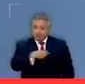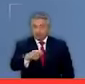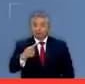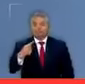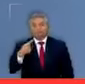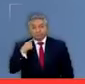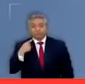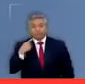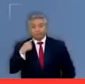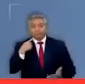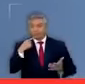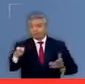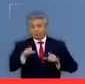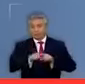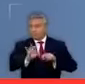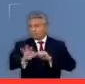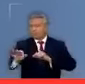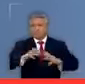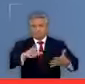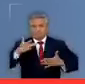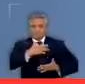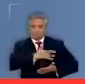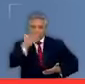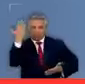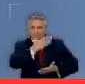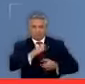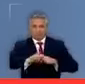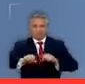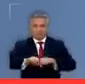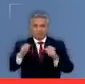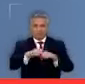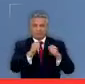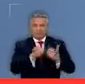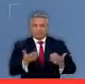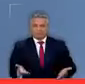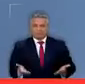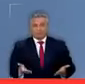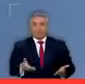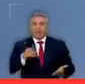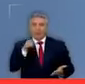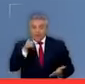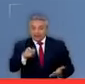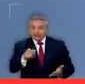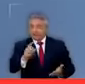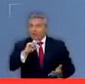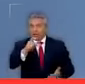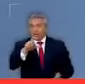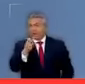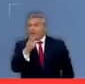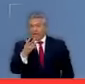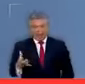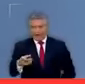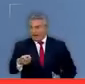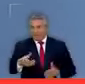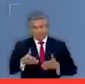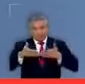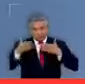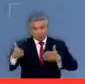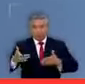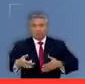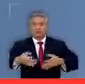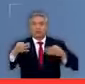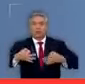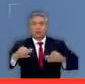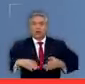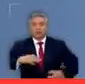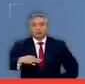consecuencias de estos actos vandálicos. Es debido a los graves atentados al orden público y a la seguridad